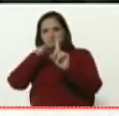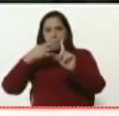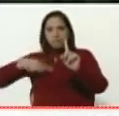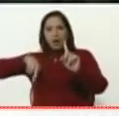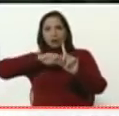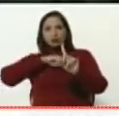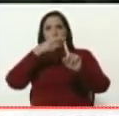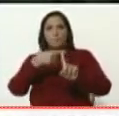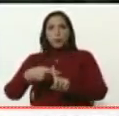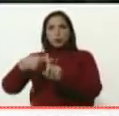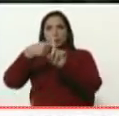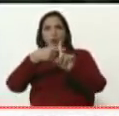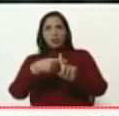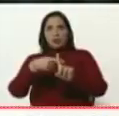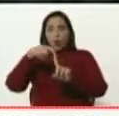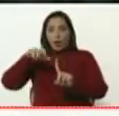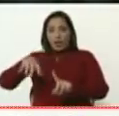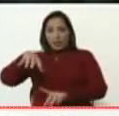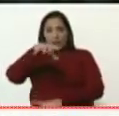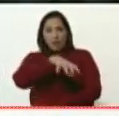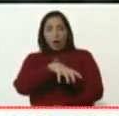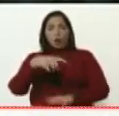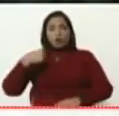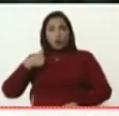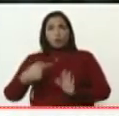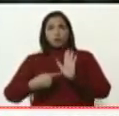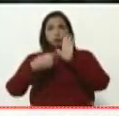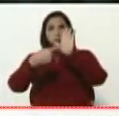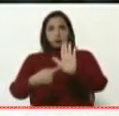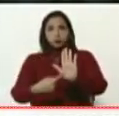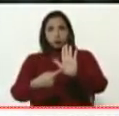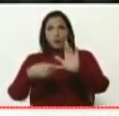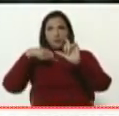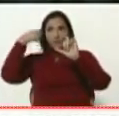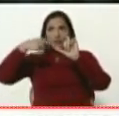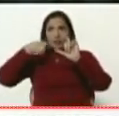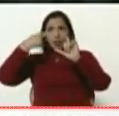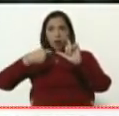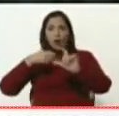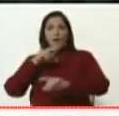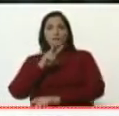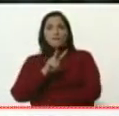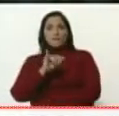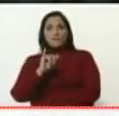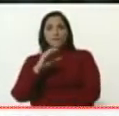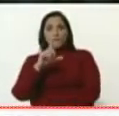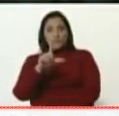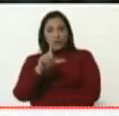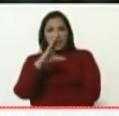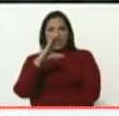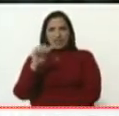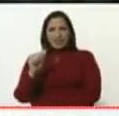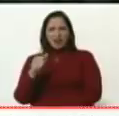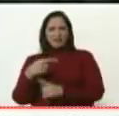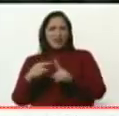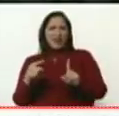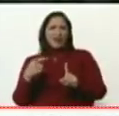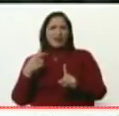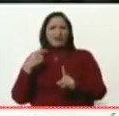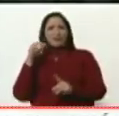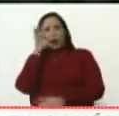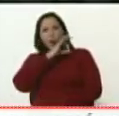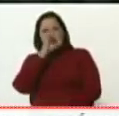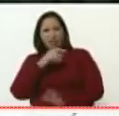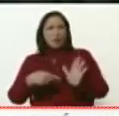sabe. Yo iba a mostrar el video de Vilca Fernández, pero realmente me da algo de asco, algo de grima mostrarlo. Hay